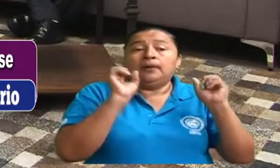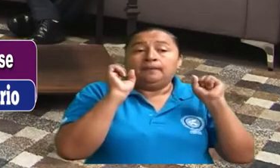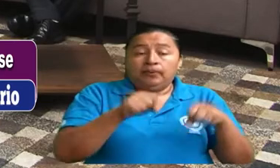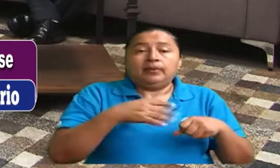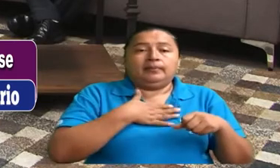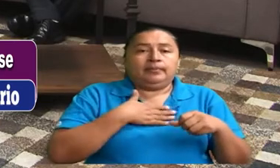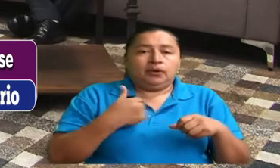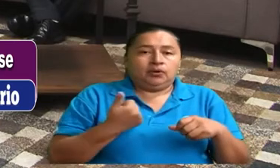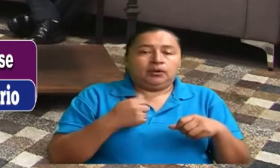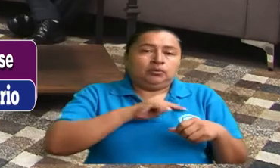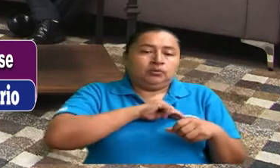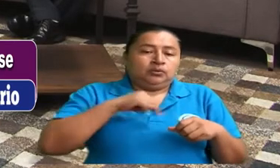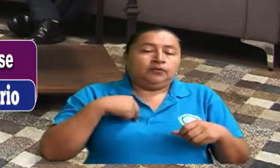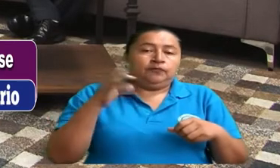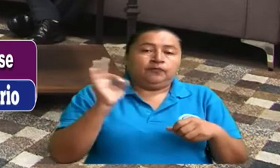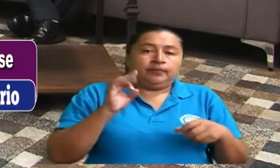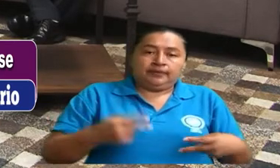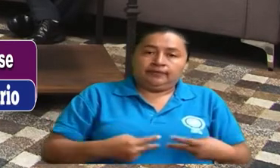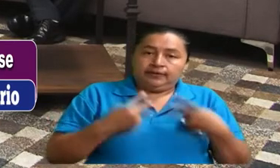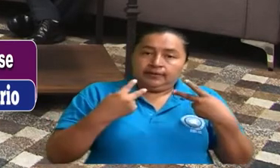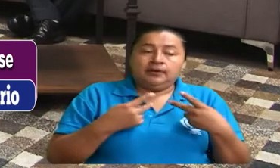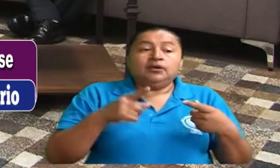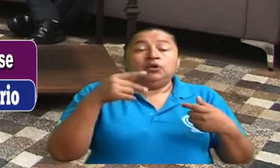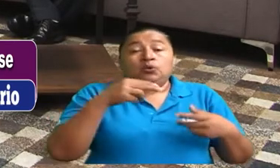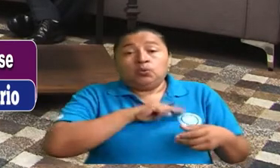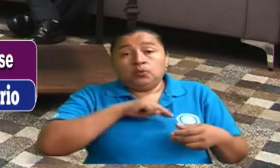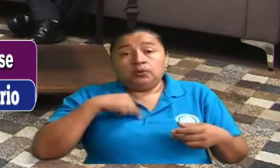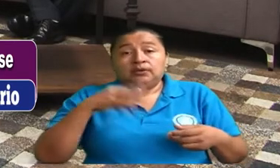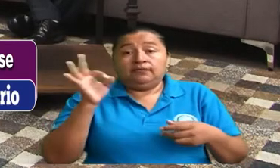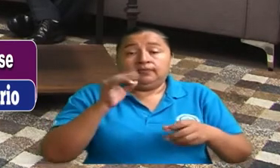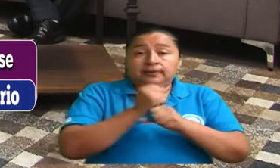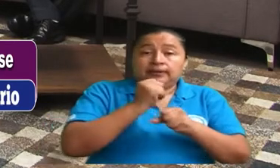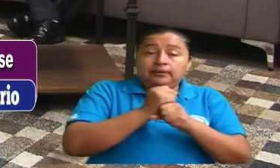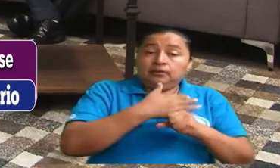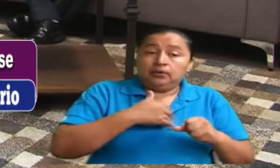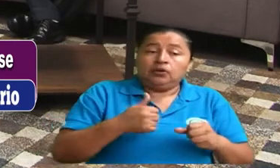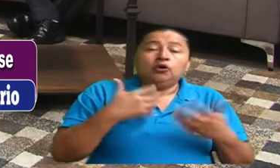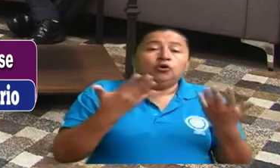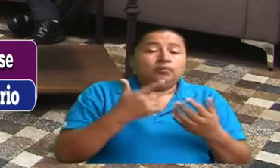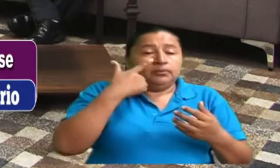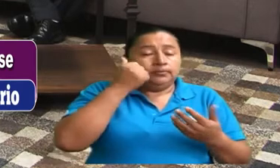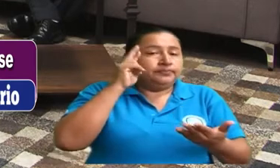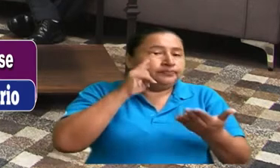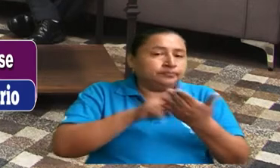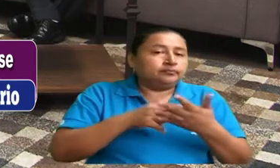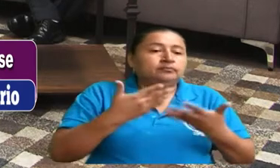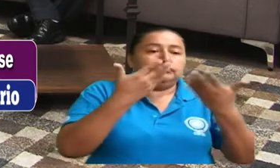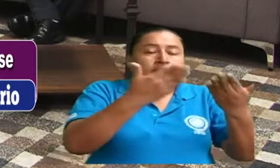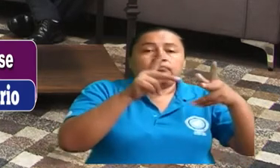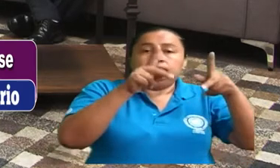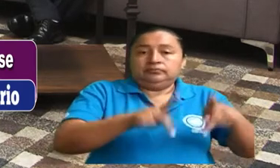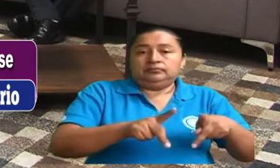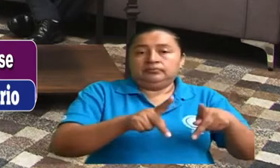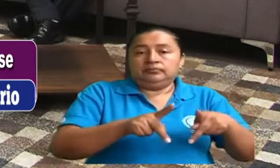mejorar nuestras condiciones de vida, nuestras condiciones de trabajo a través del reconocimiento, ¿ya?